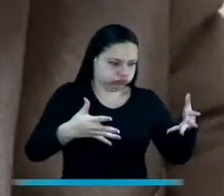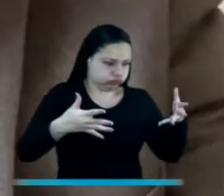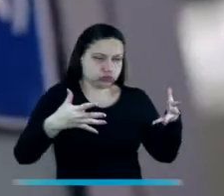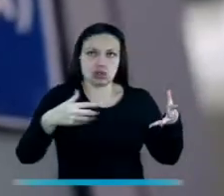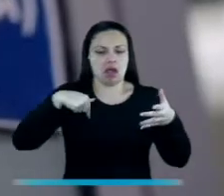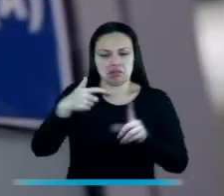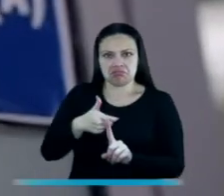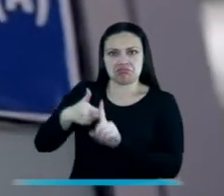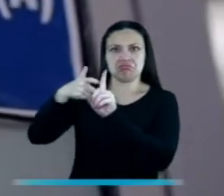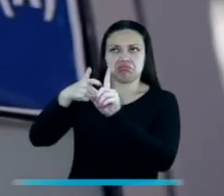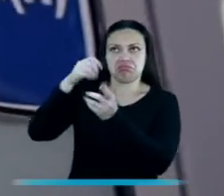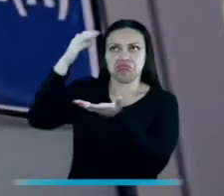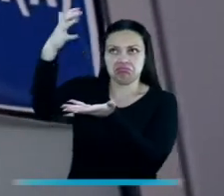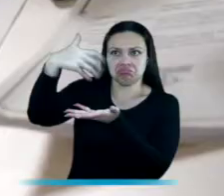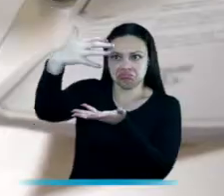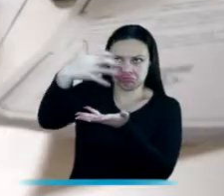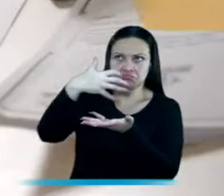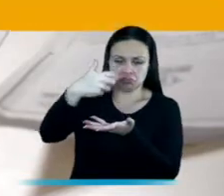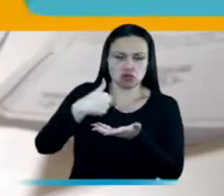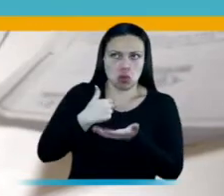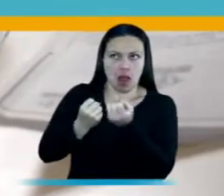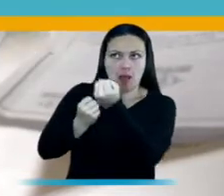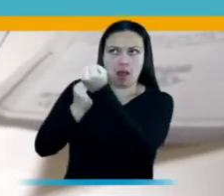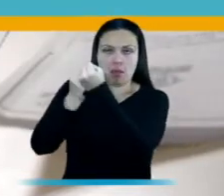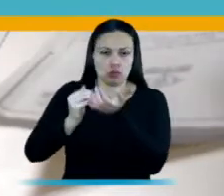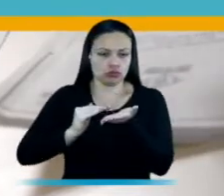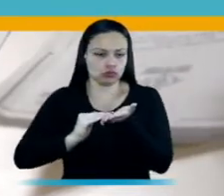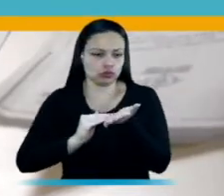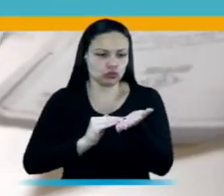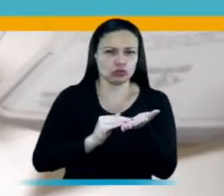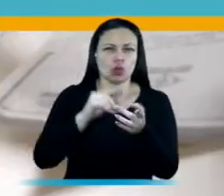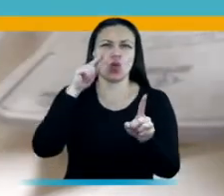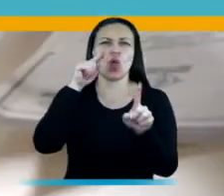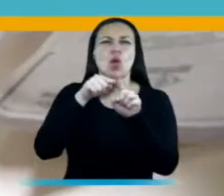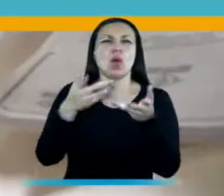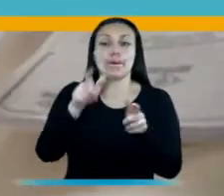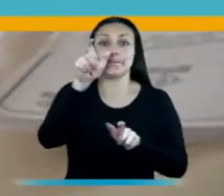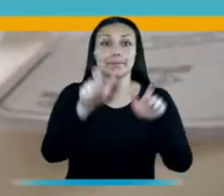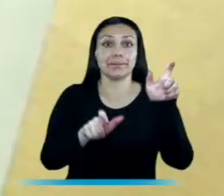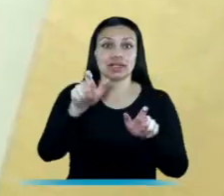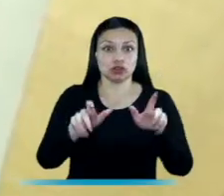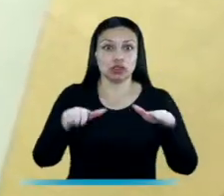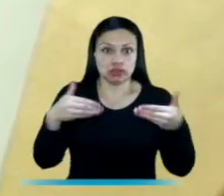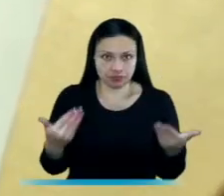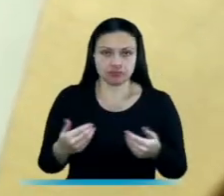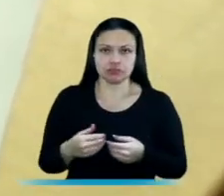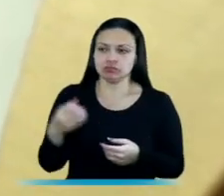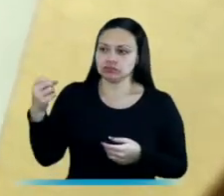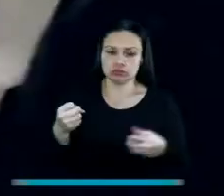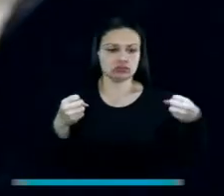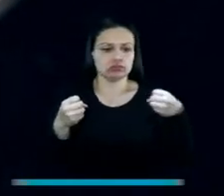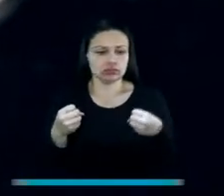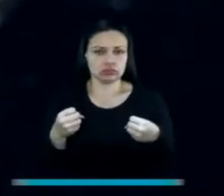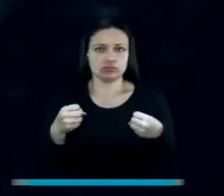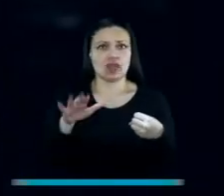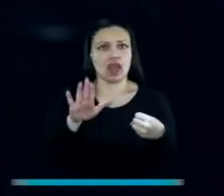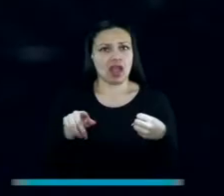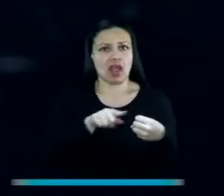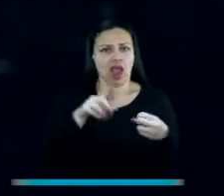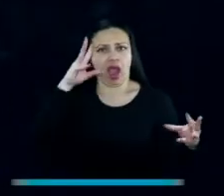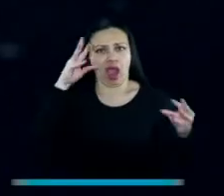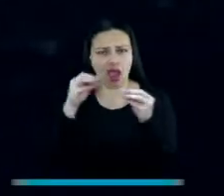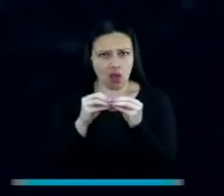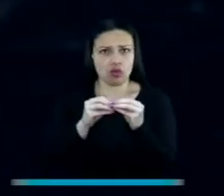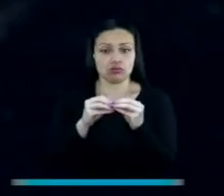ciudadano tenga un mecanismo de solución amigable, directa de su controversia, en una audiencia de conciliación en donde